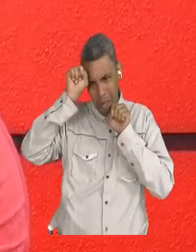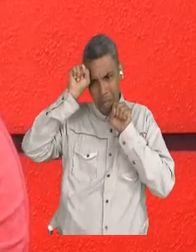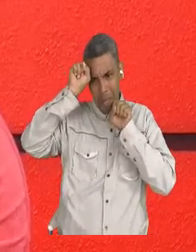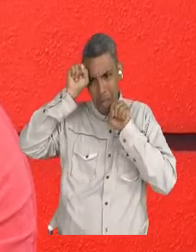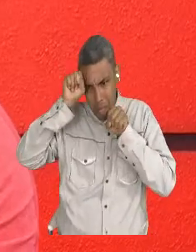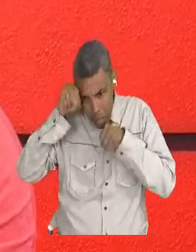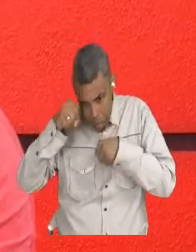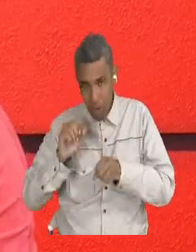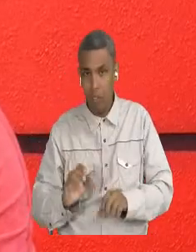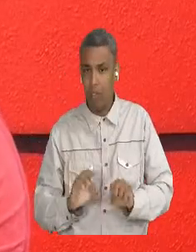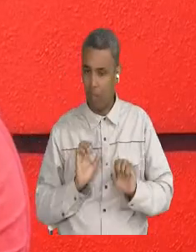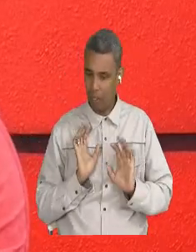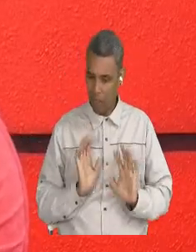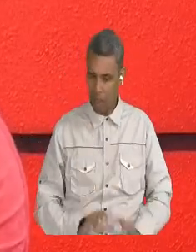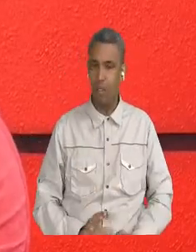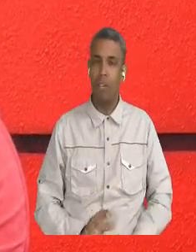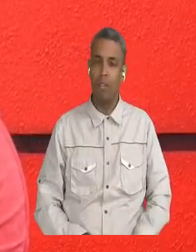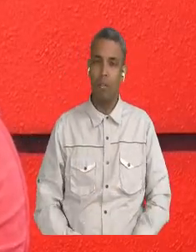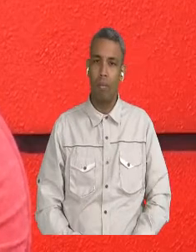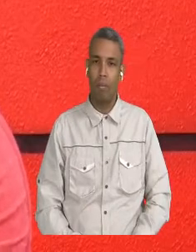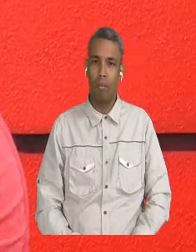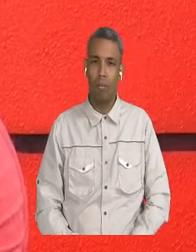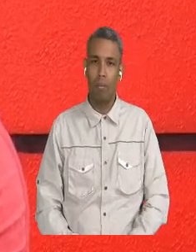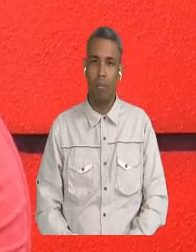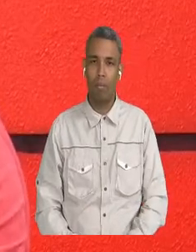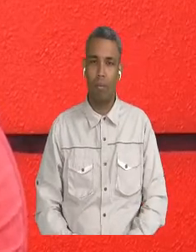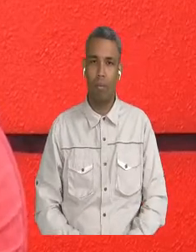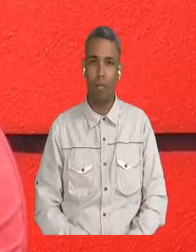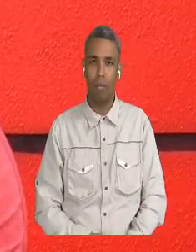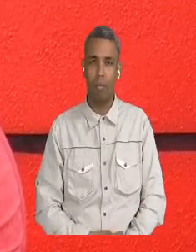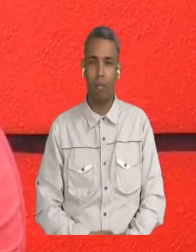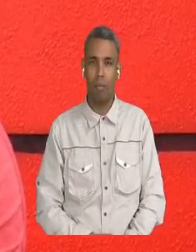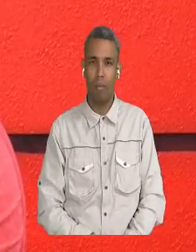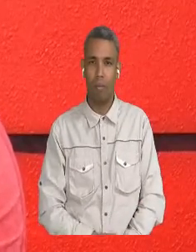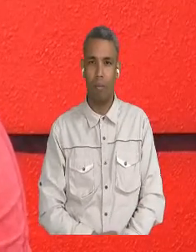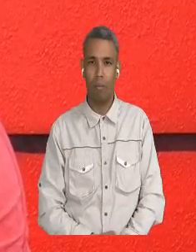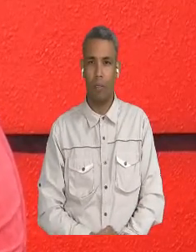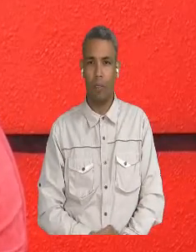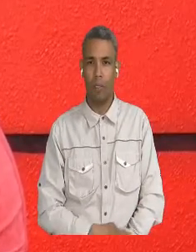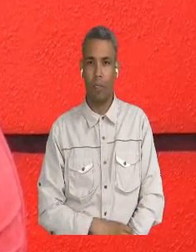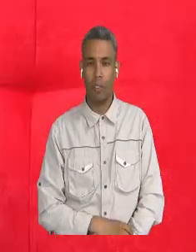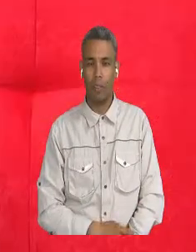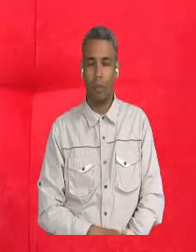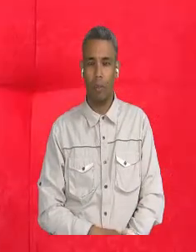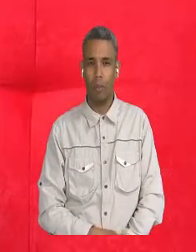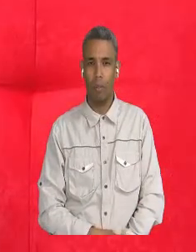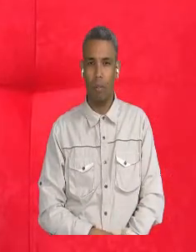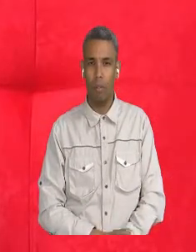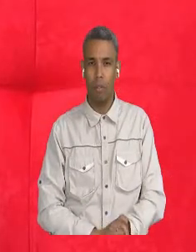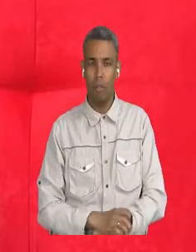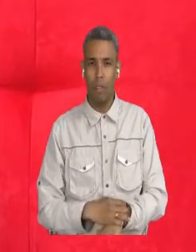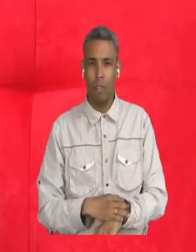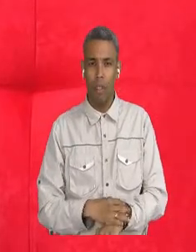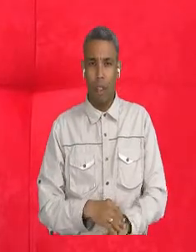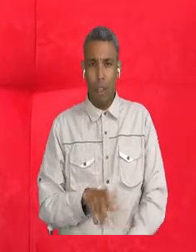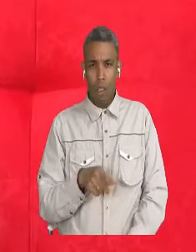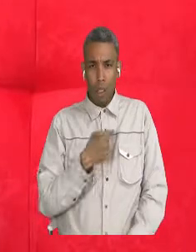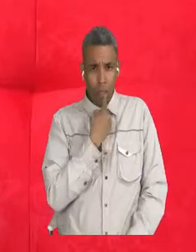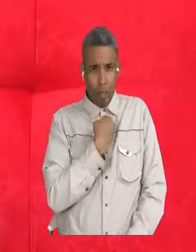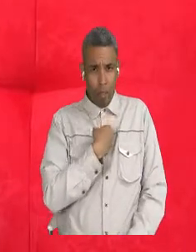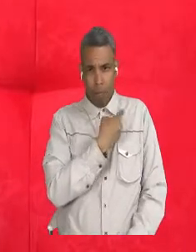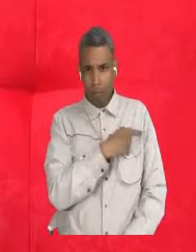de mejorar sus entrenamientos y su vida. Bueno, Andrés, usted dijo que cualquier persona con